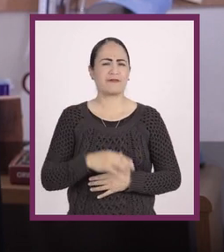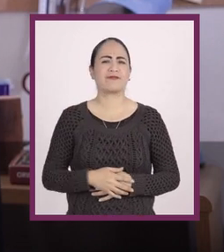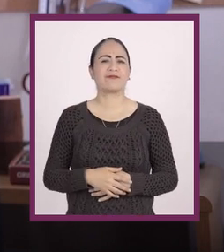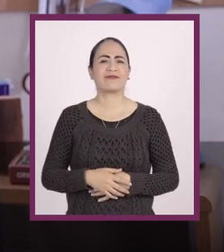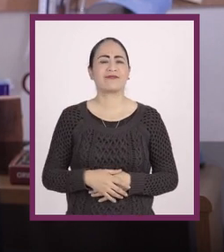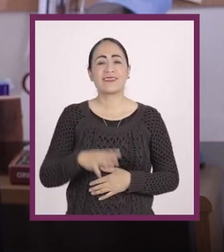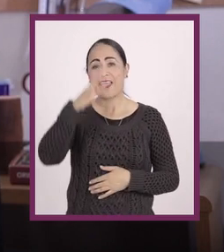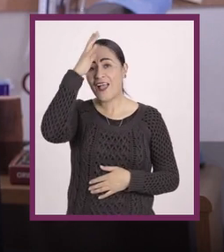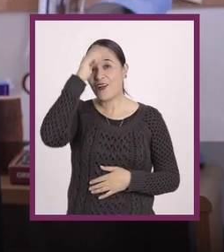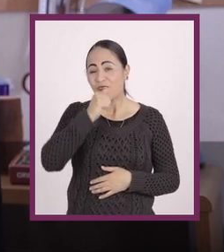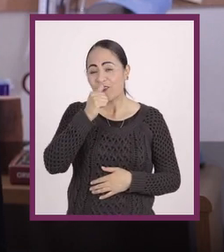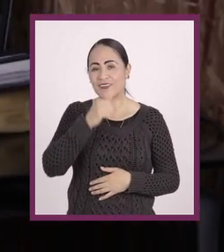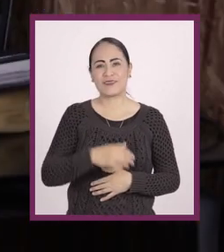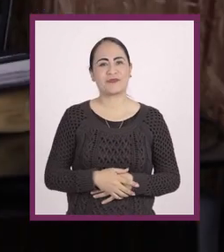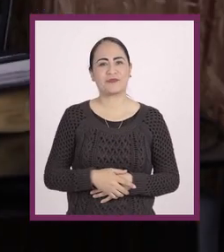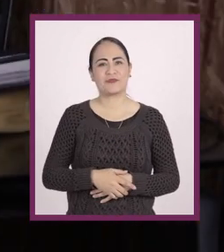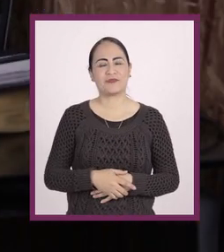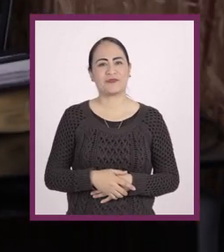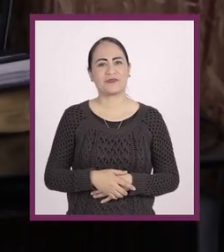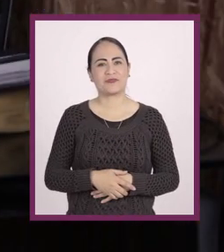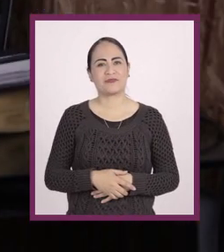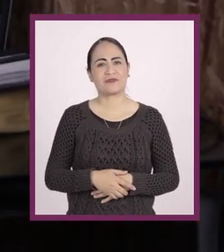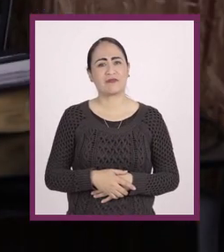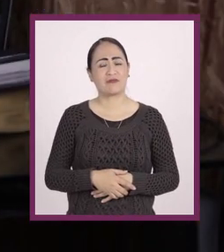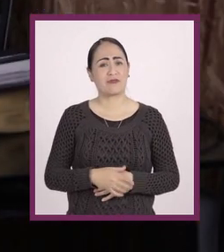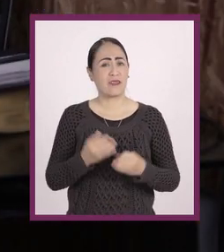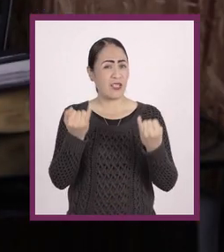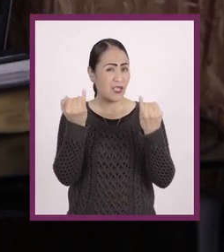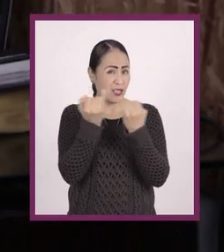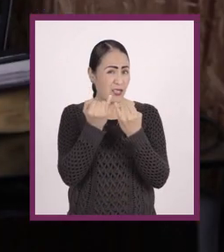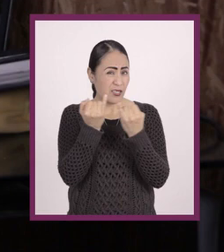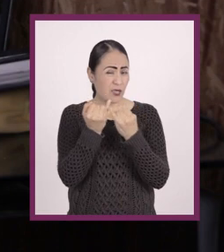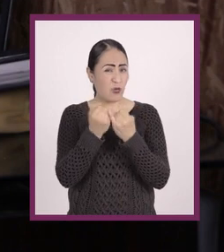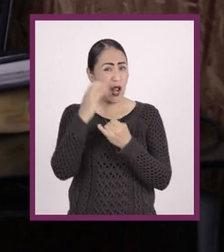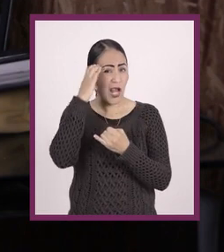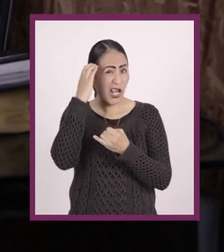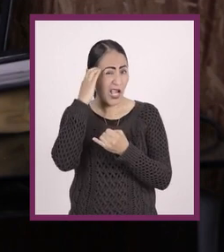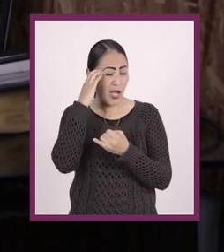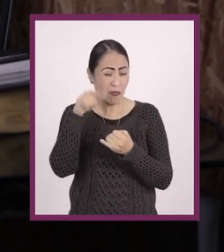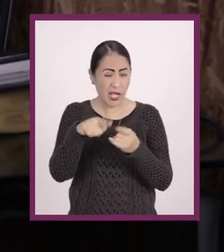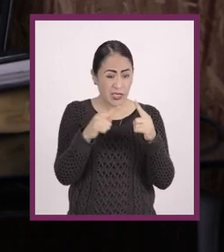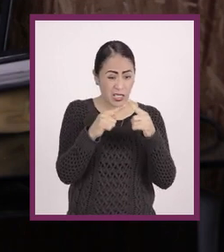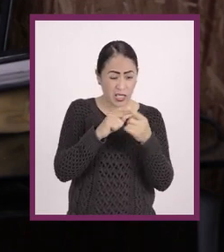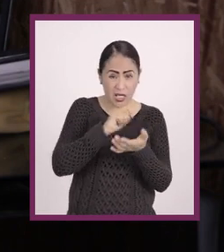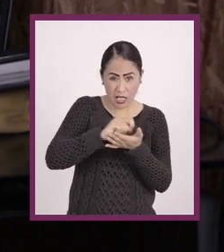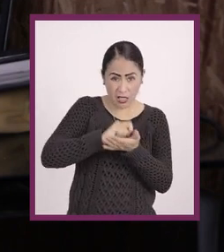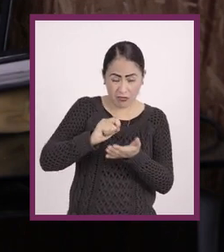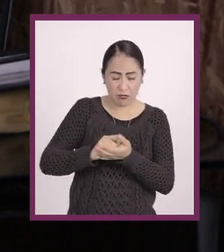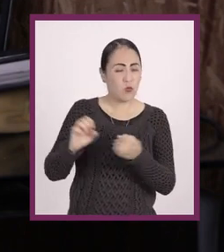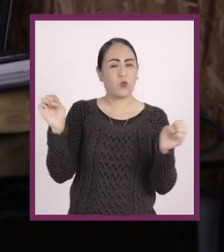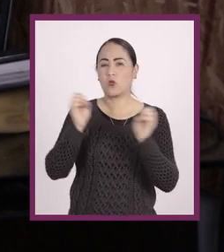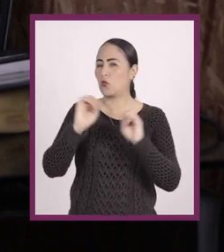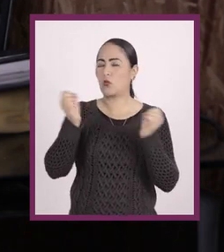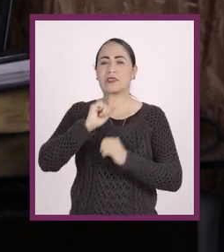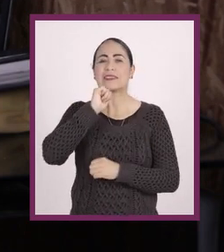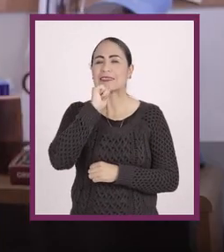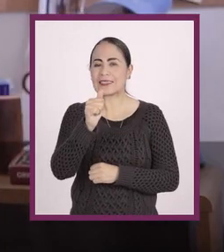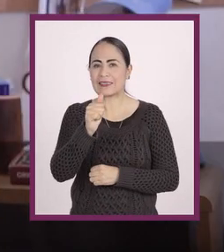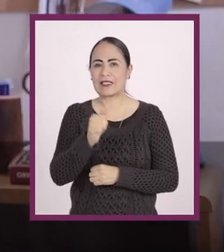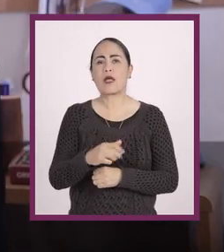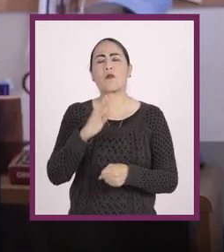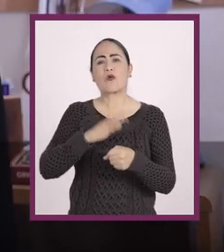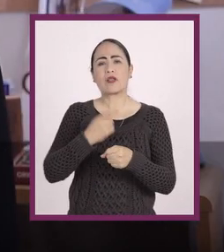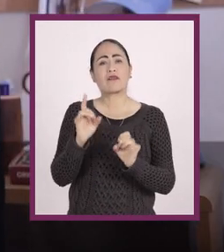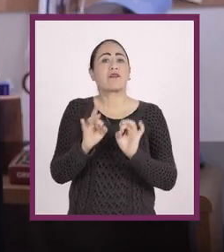postura de acuerdo y supongo que tampoco nada de trabajar sobre la cama verdad